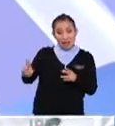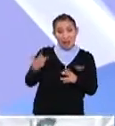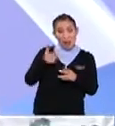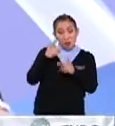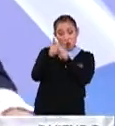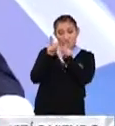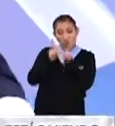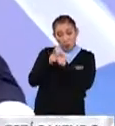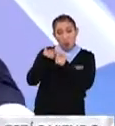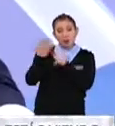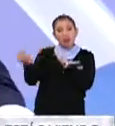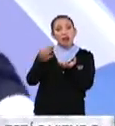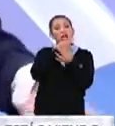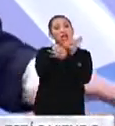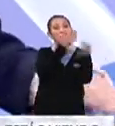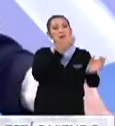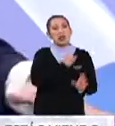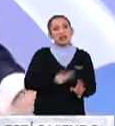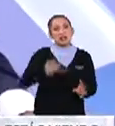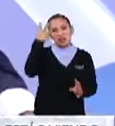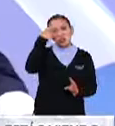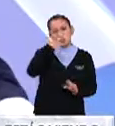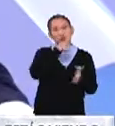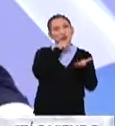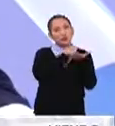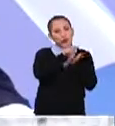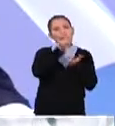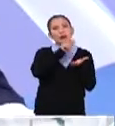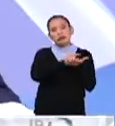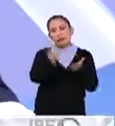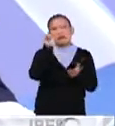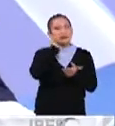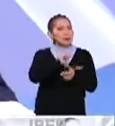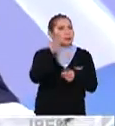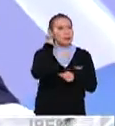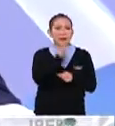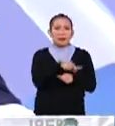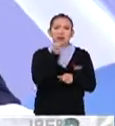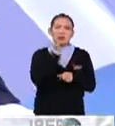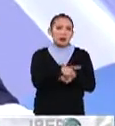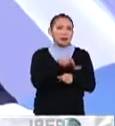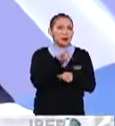la caravana y con los mensajes de Donald Trump y su cuenta de Twitter, que se ha dedicado mucho